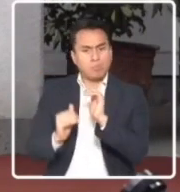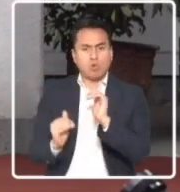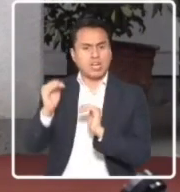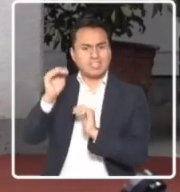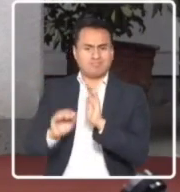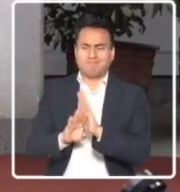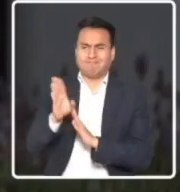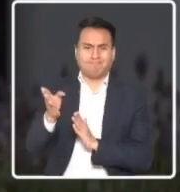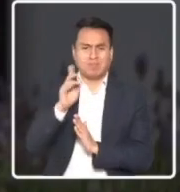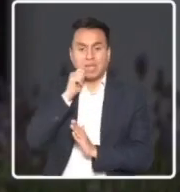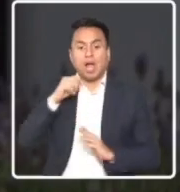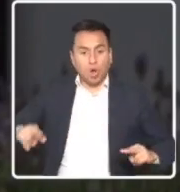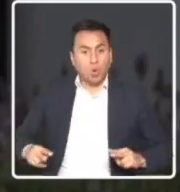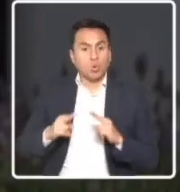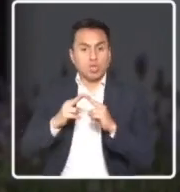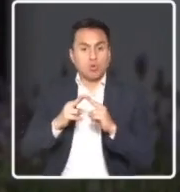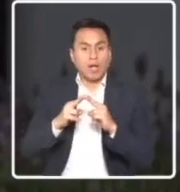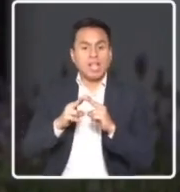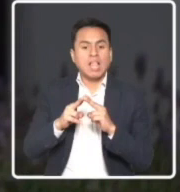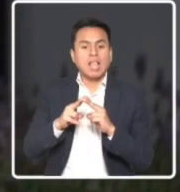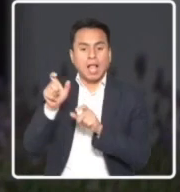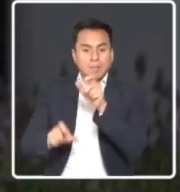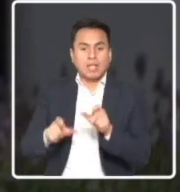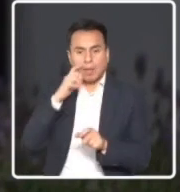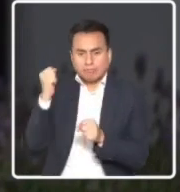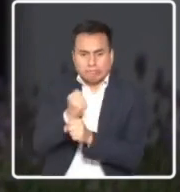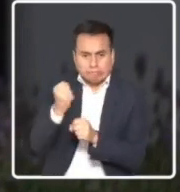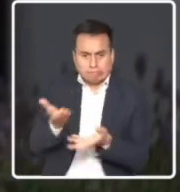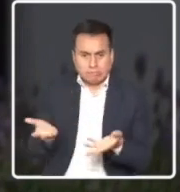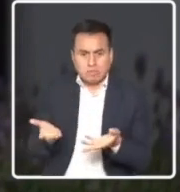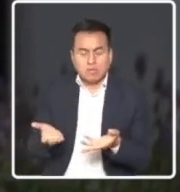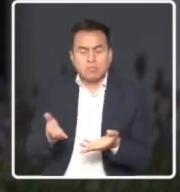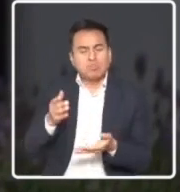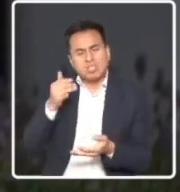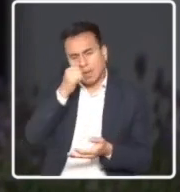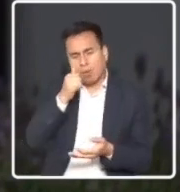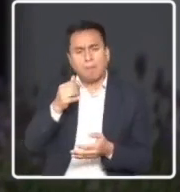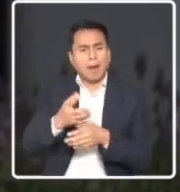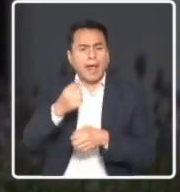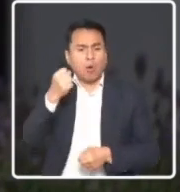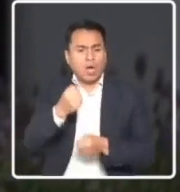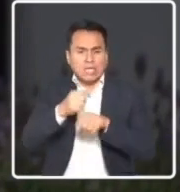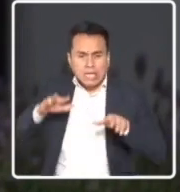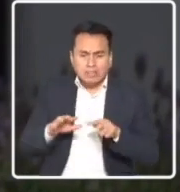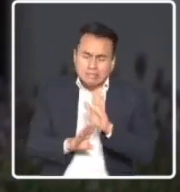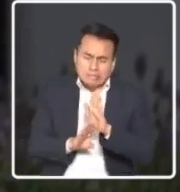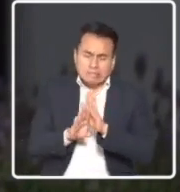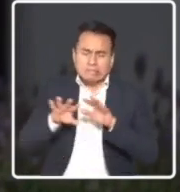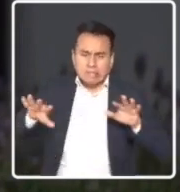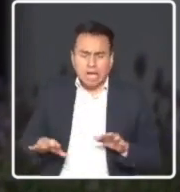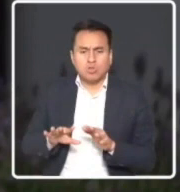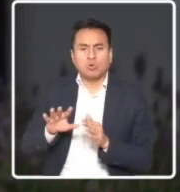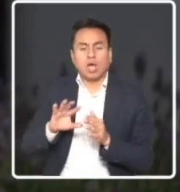un progreso que estaba construido sobre la base del capital humano. Y por mucho tiempo Paraguay estuvo intentando recuperar